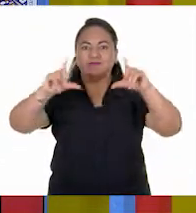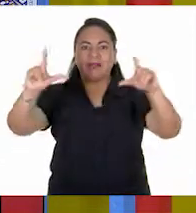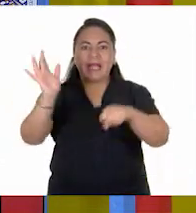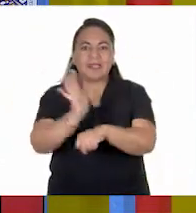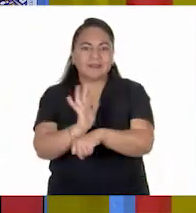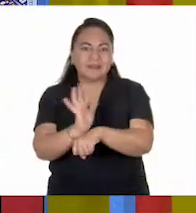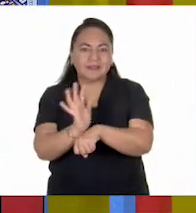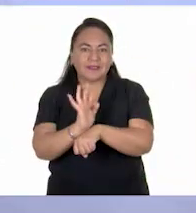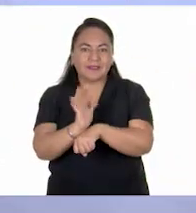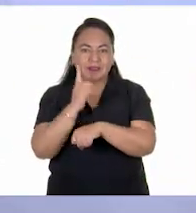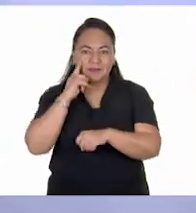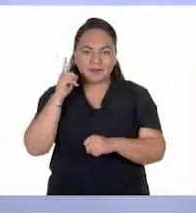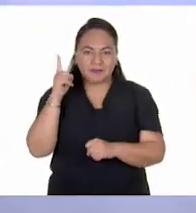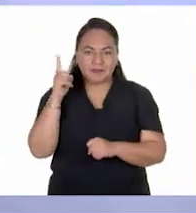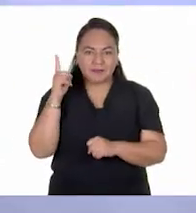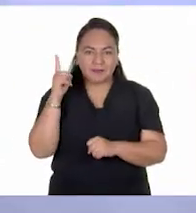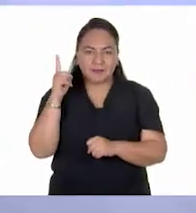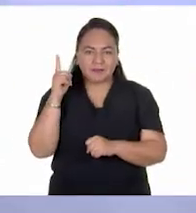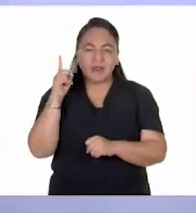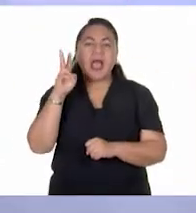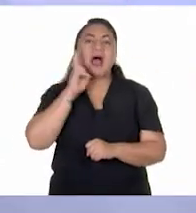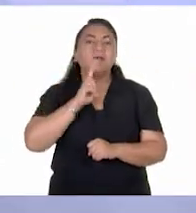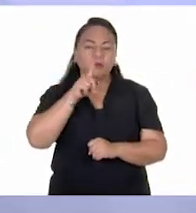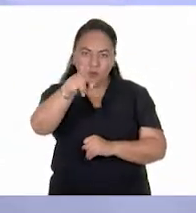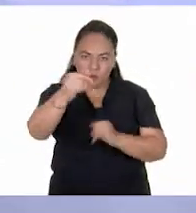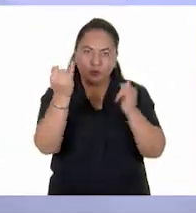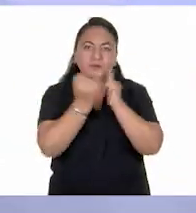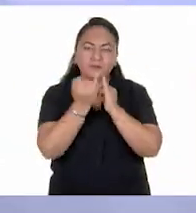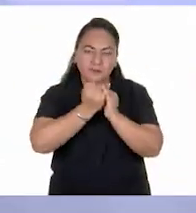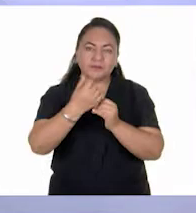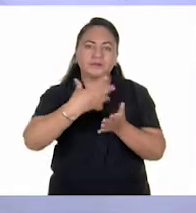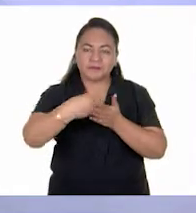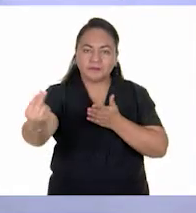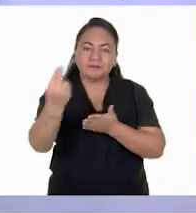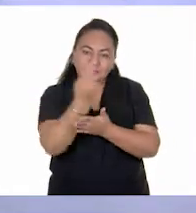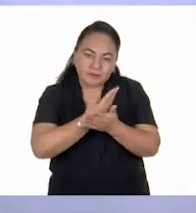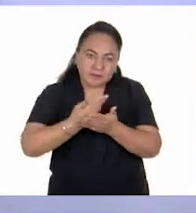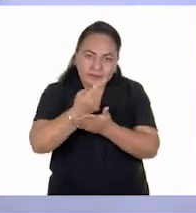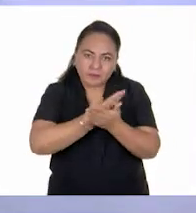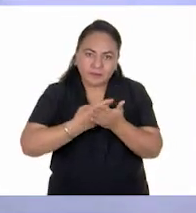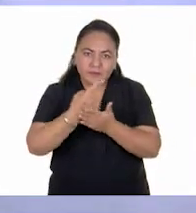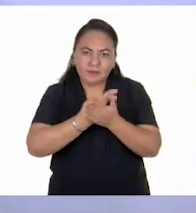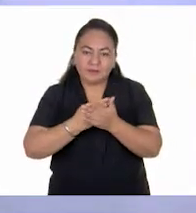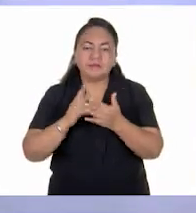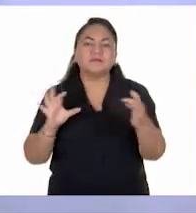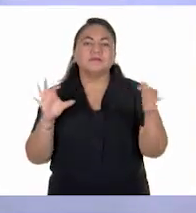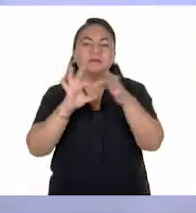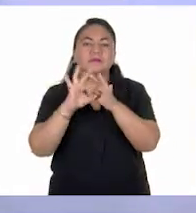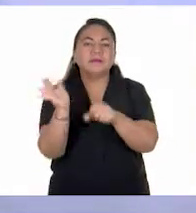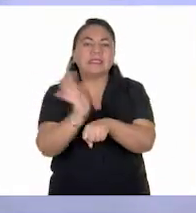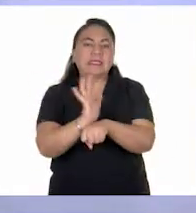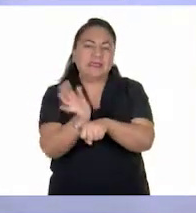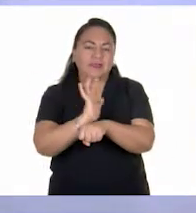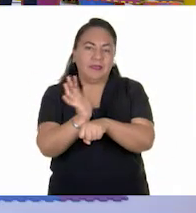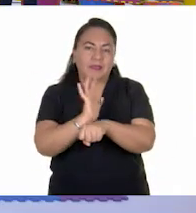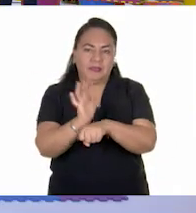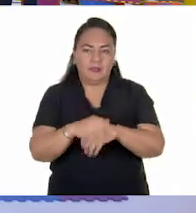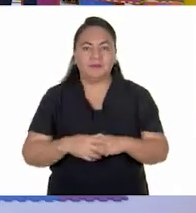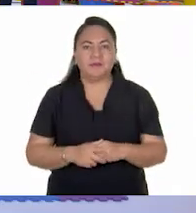¿Qué les parece si intentan dibujar un rollo de película para representar un cine en un